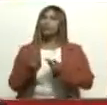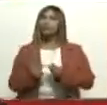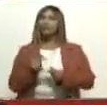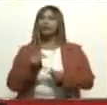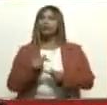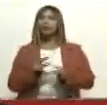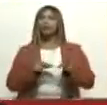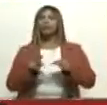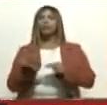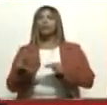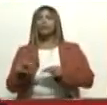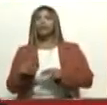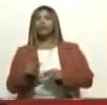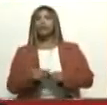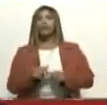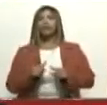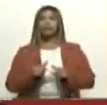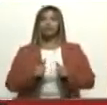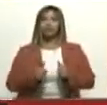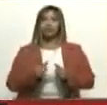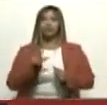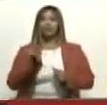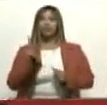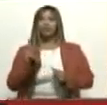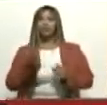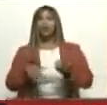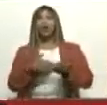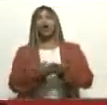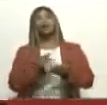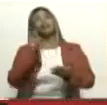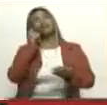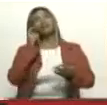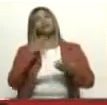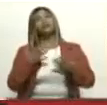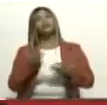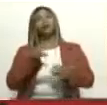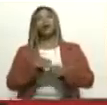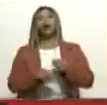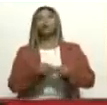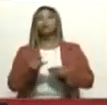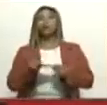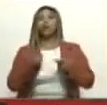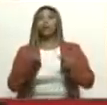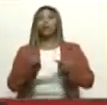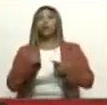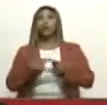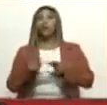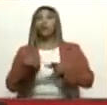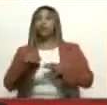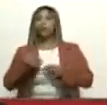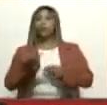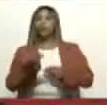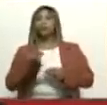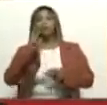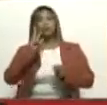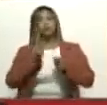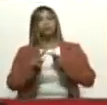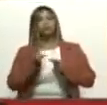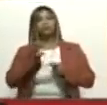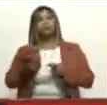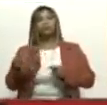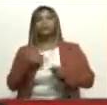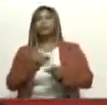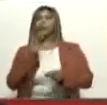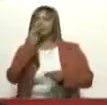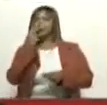esta feria? Arrancó ahora el 21, ¿hasta cuándo se va a estar desarrollando allí en el estado La Guaira? ¿Y cuáles son las próximas proyecciones? ¿Qué próximos estados